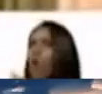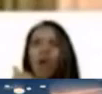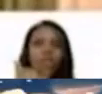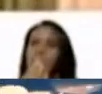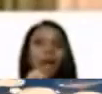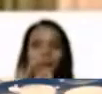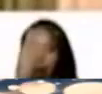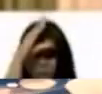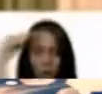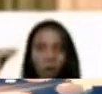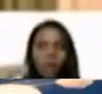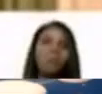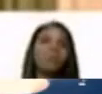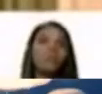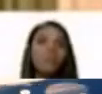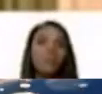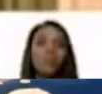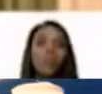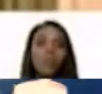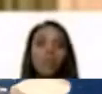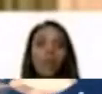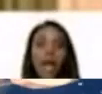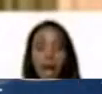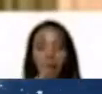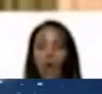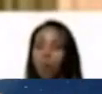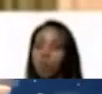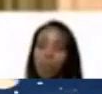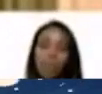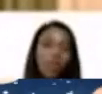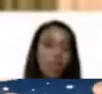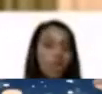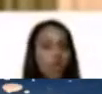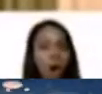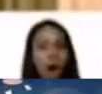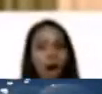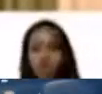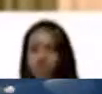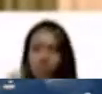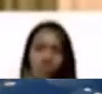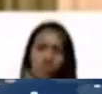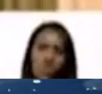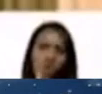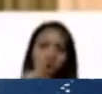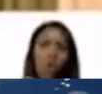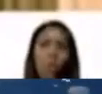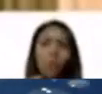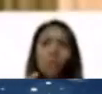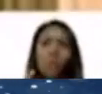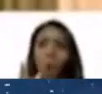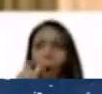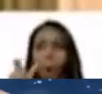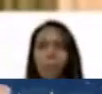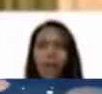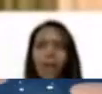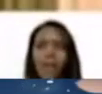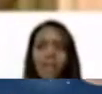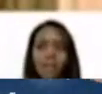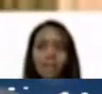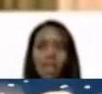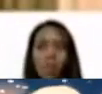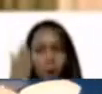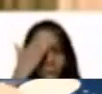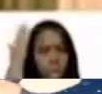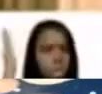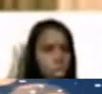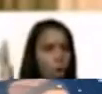año tocan elecciones de la Asamblea Nacional, es decir, elecciones del Parlamento. Entonces, Guaidó representa,